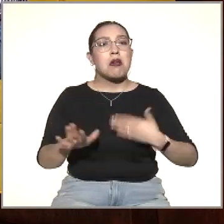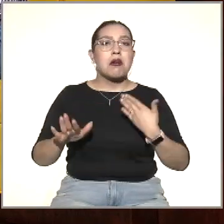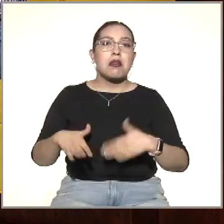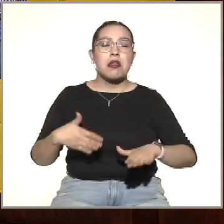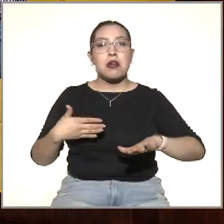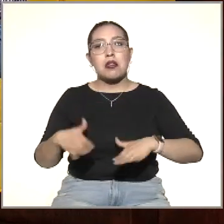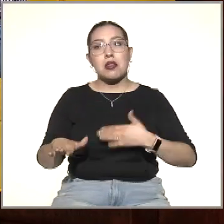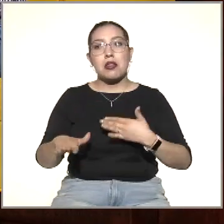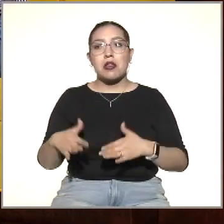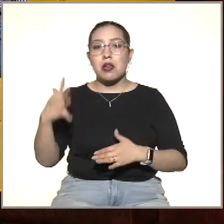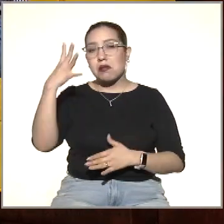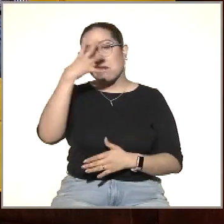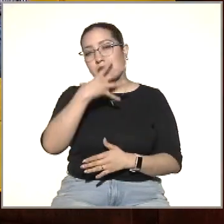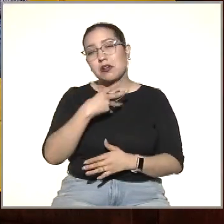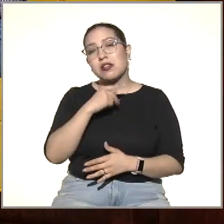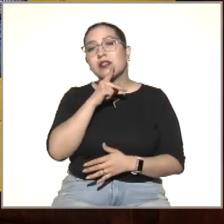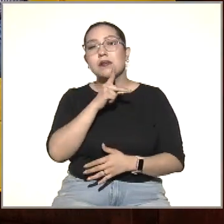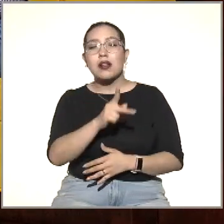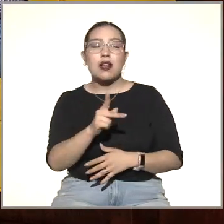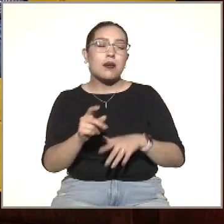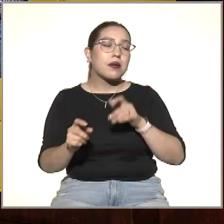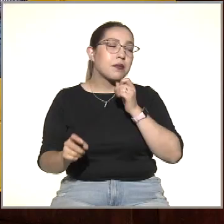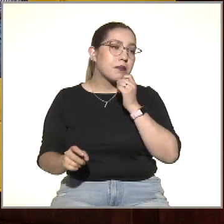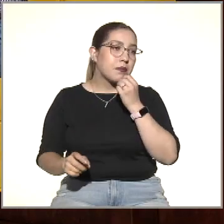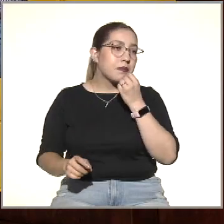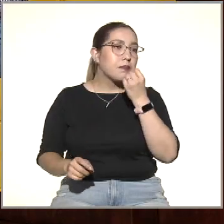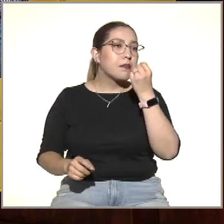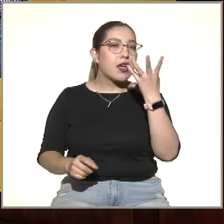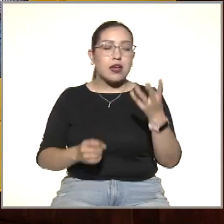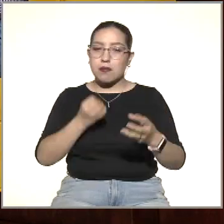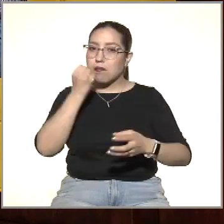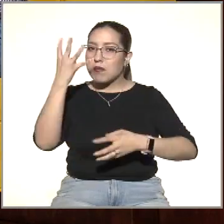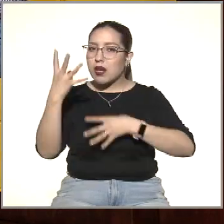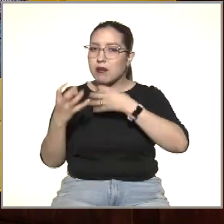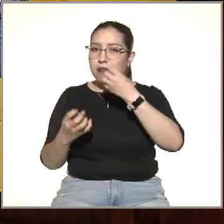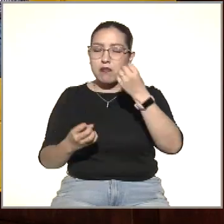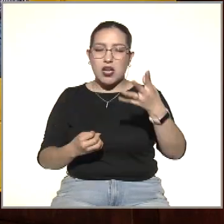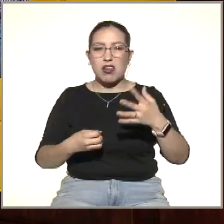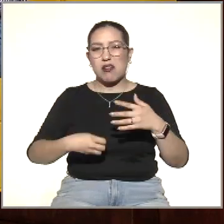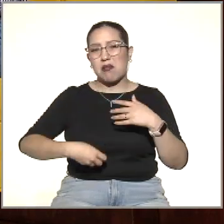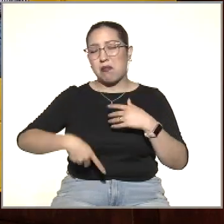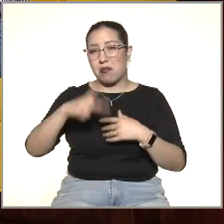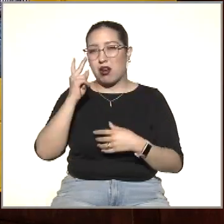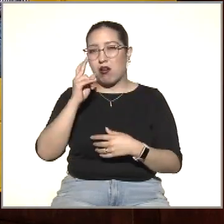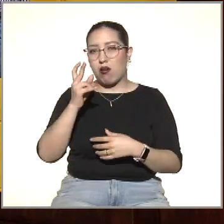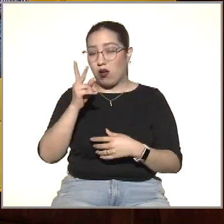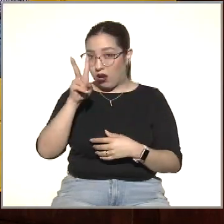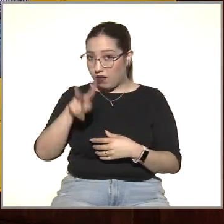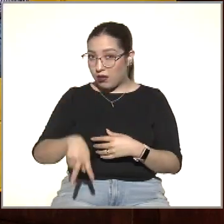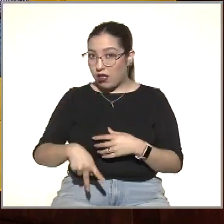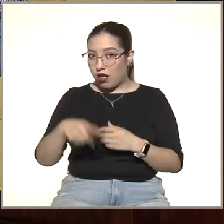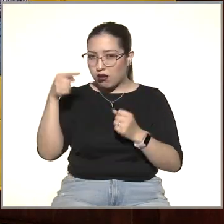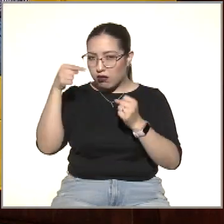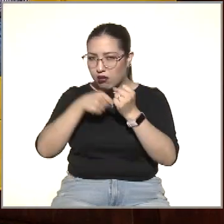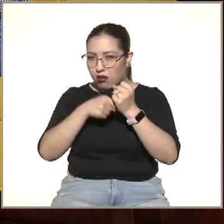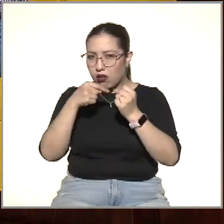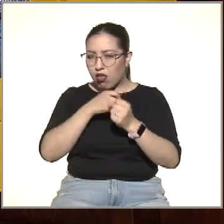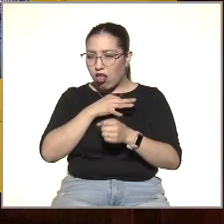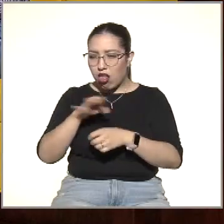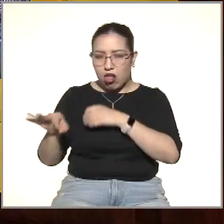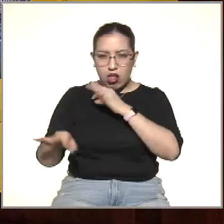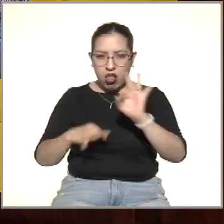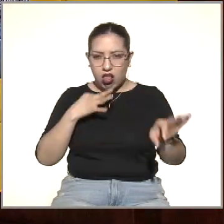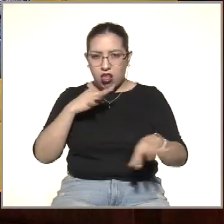bonitas y cortando cabezas? Por ejemplo. ¿No? O sea, es terrible. Que dices, de repente cuando termina el discurso dices,